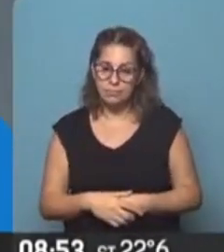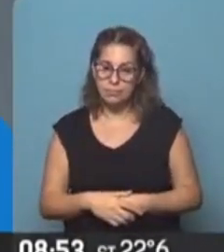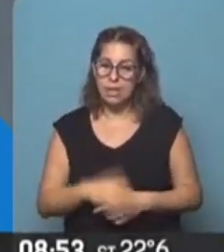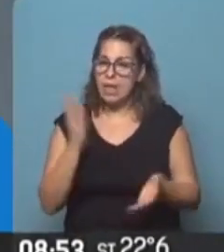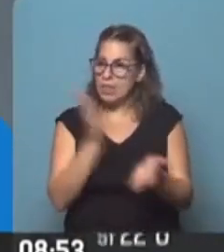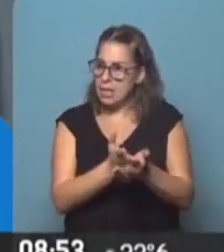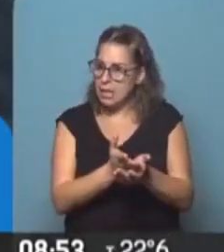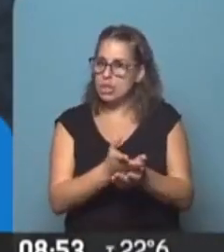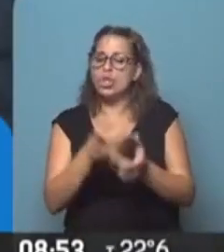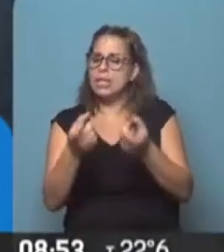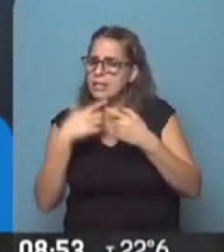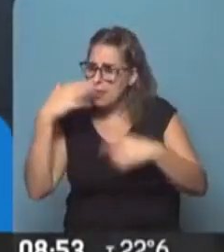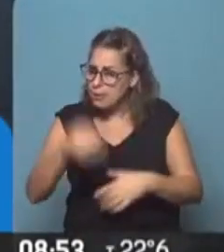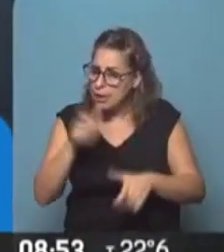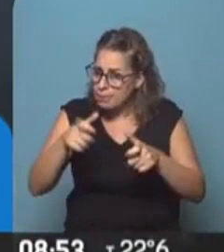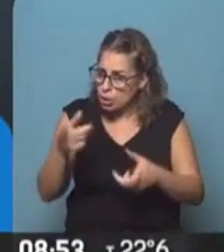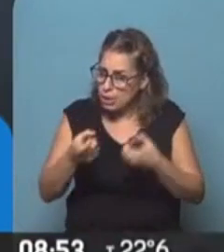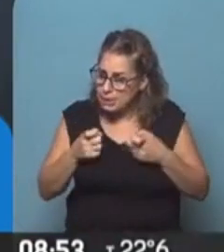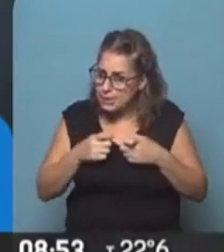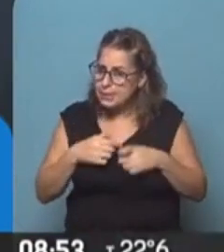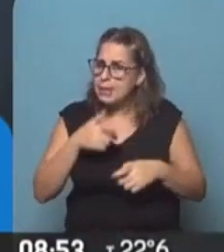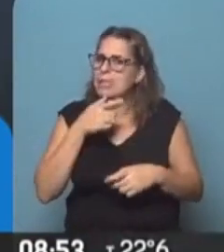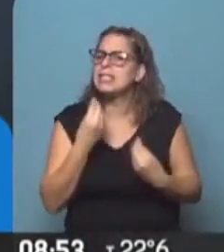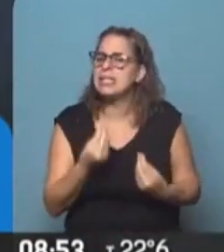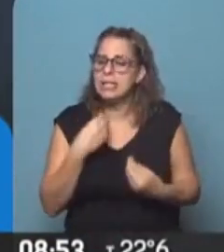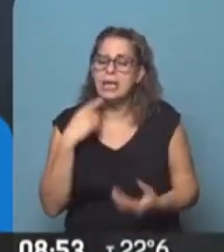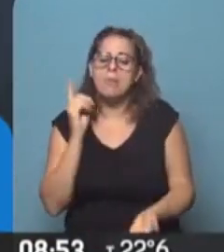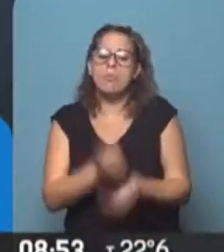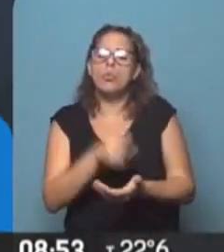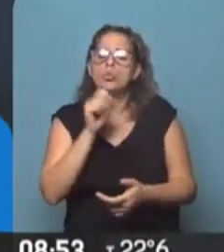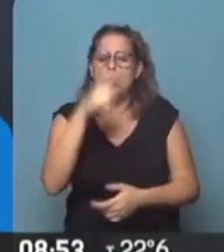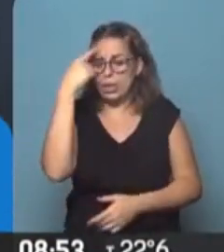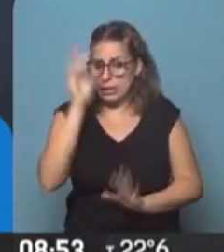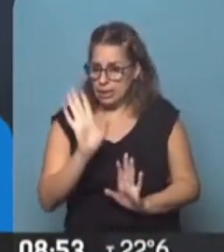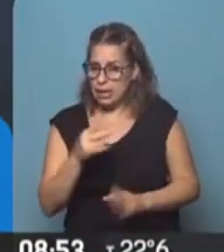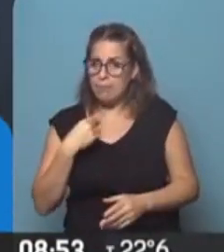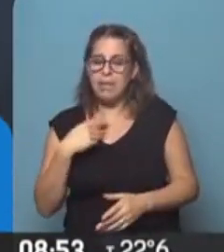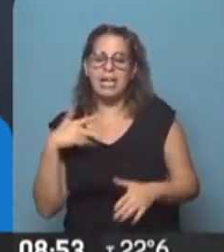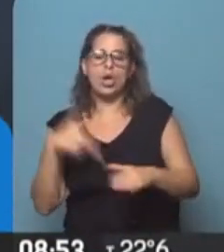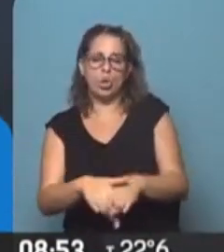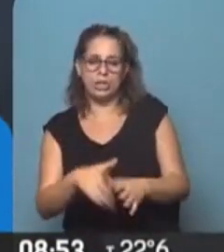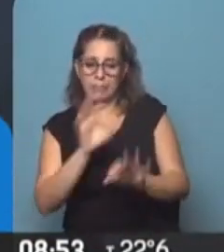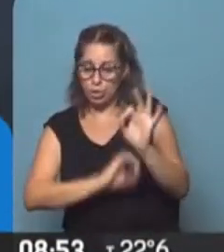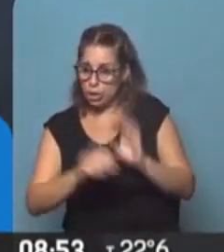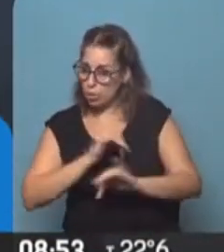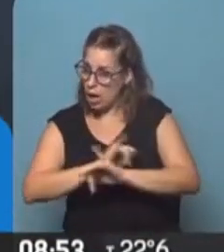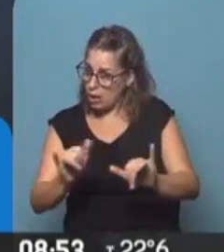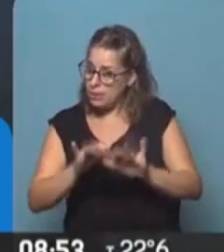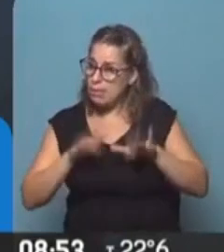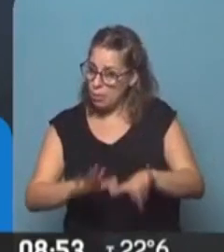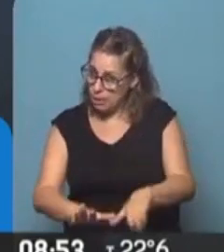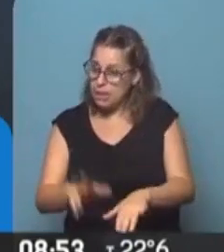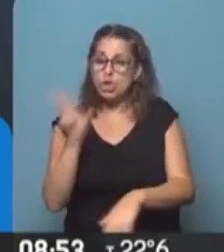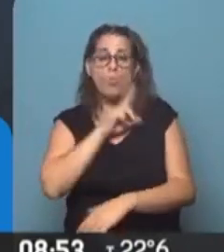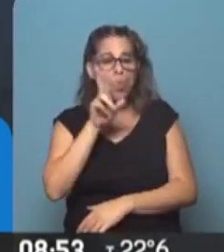un derecho y una necesidad real de la población, lo que van a hacer es imponer sus propias ideas para coartarlo. Entonces advertimos que la movilización de